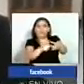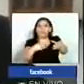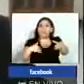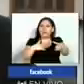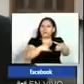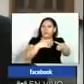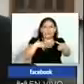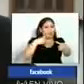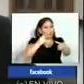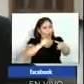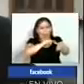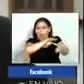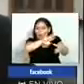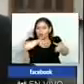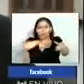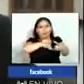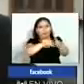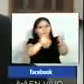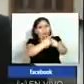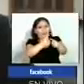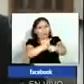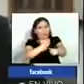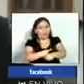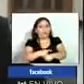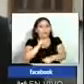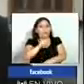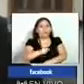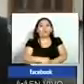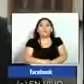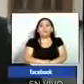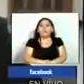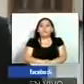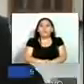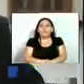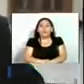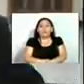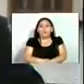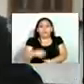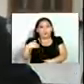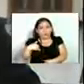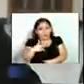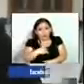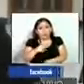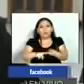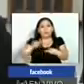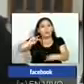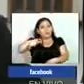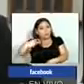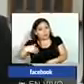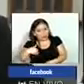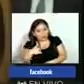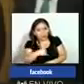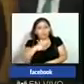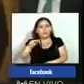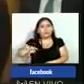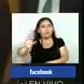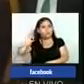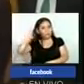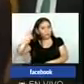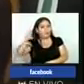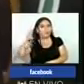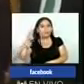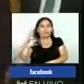Todo el equipo Directivo Del ministerio Diceministros Y cuatro Ministros Y cuatro viceministros